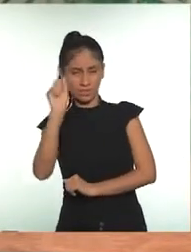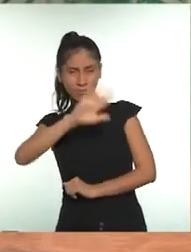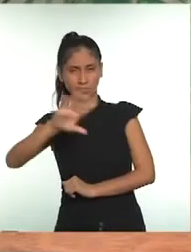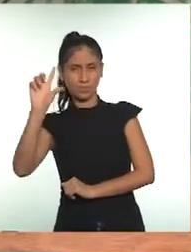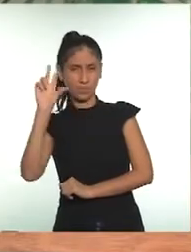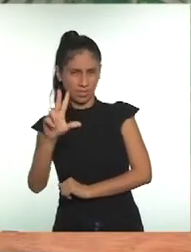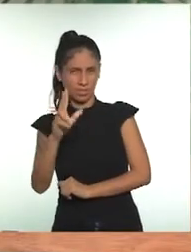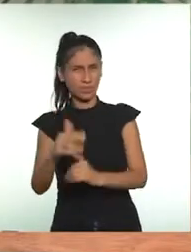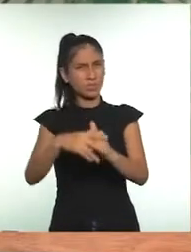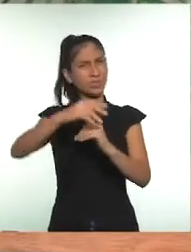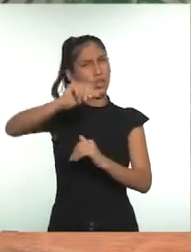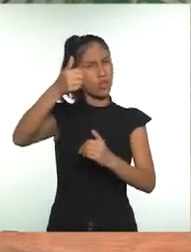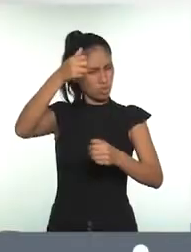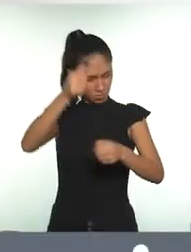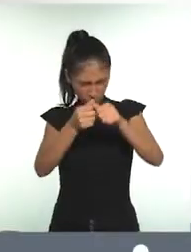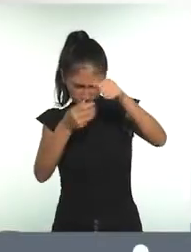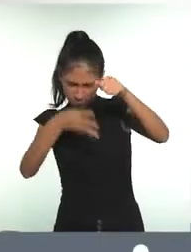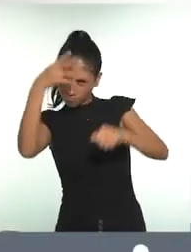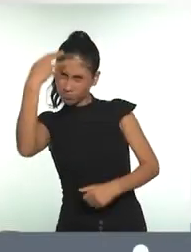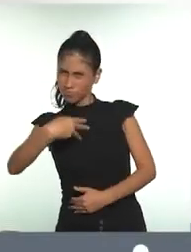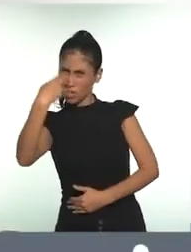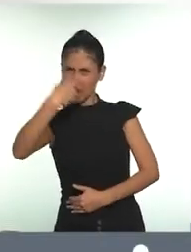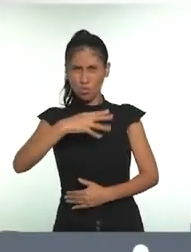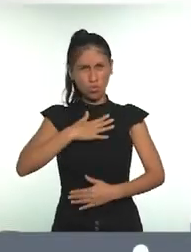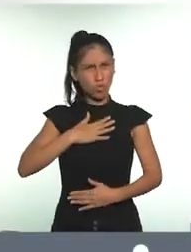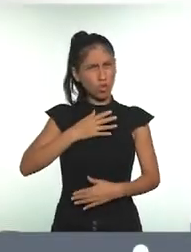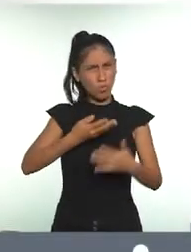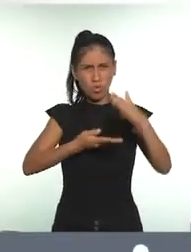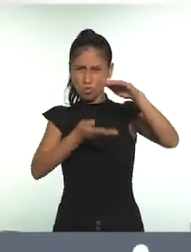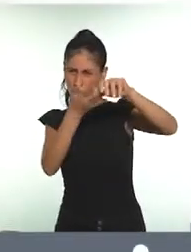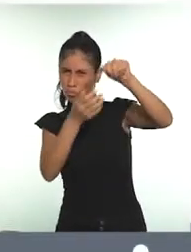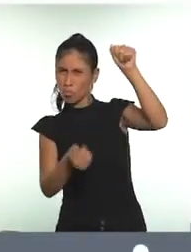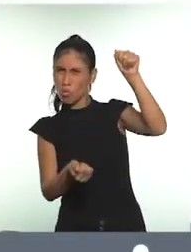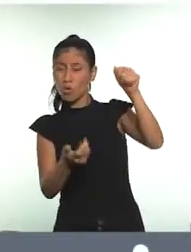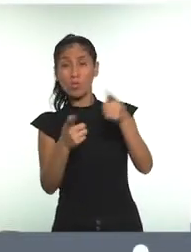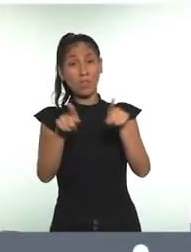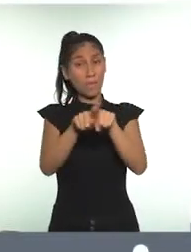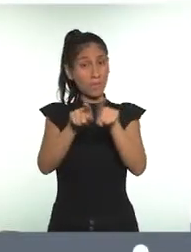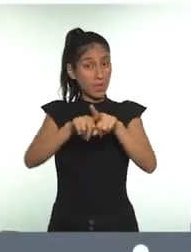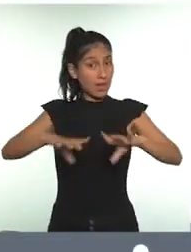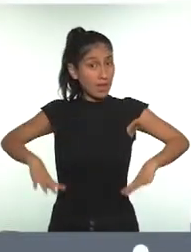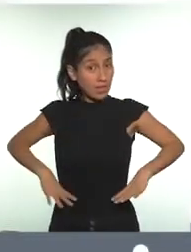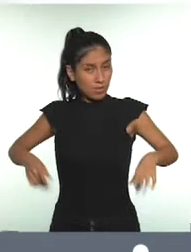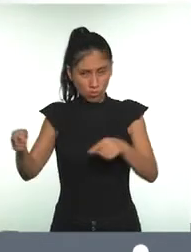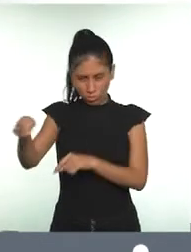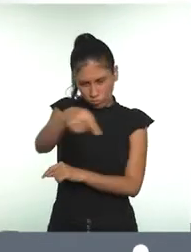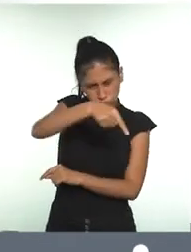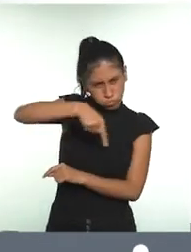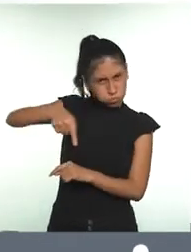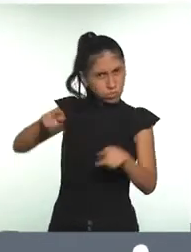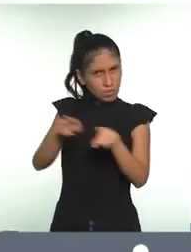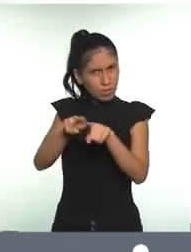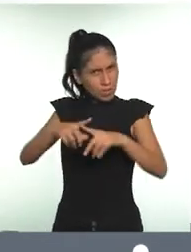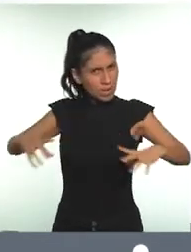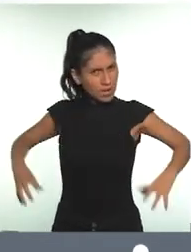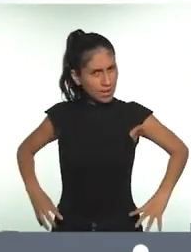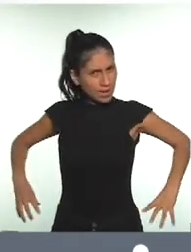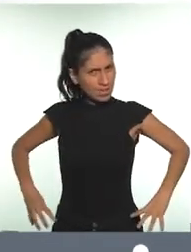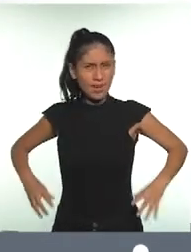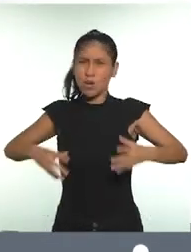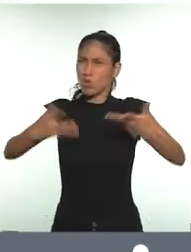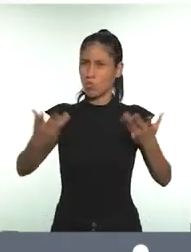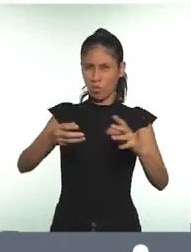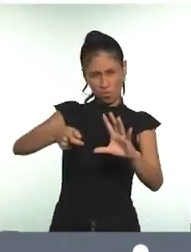para ayudarnos a conocer nuestro cuerpo? Otras medidas importantes son la circunferencia de cintura y la circunferencia de cadera, ya que con